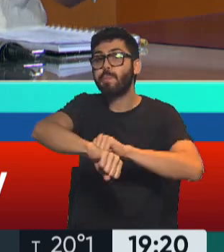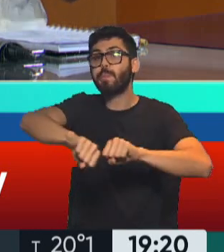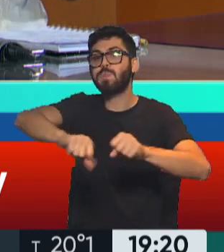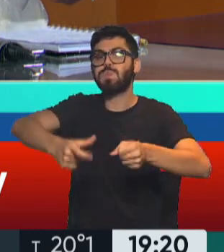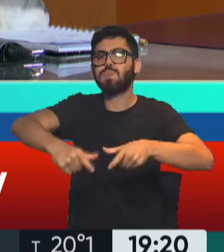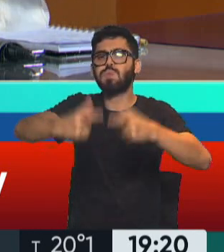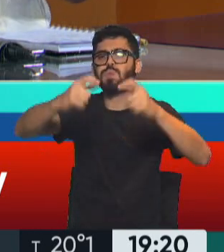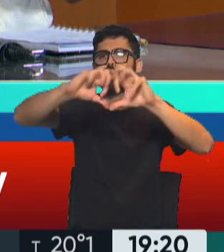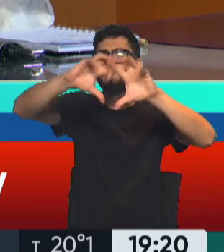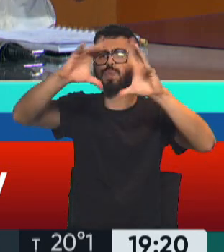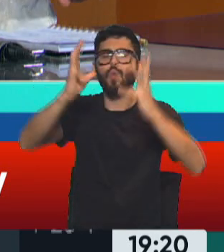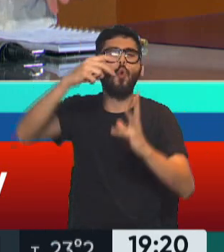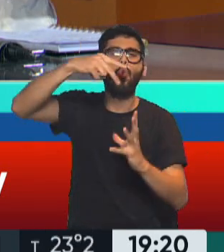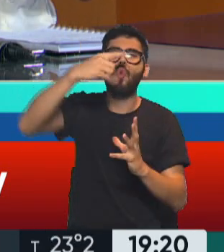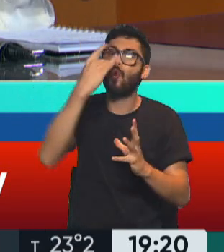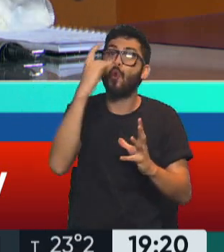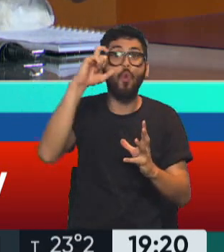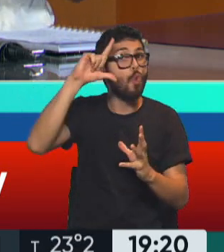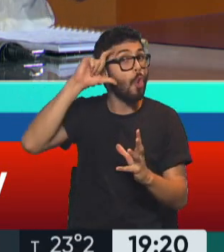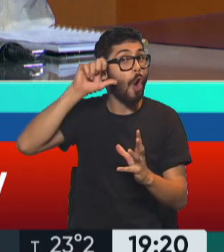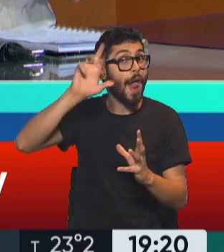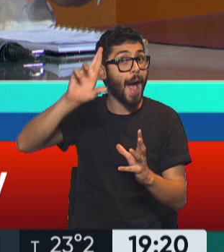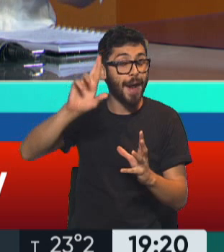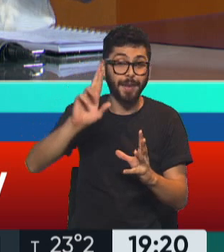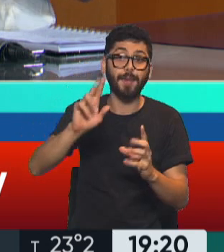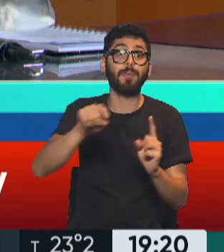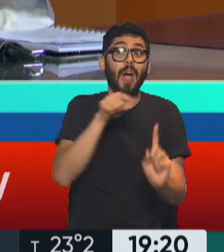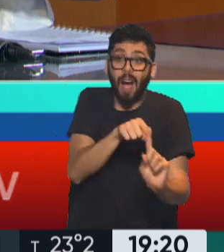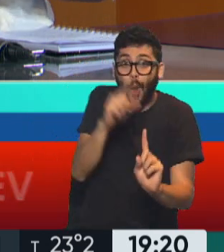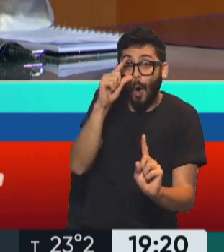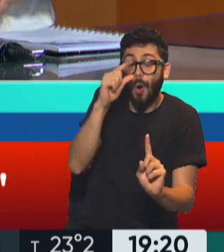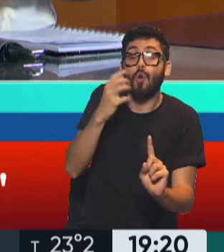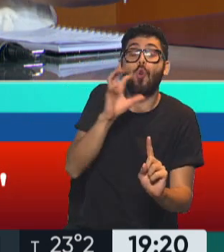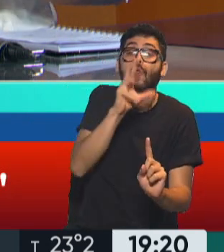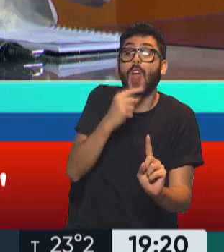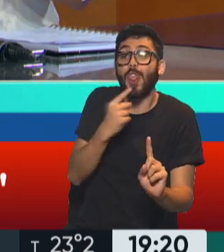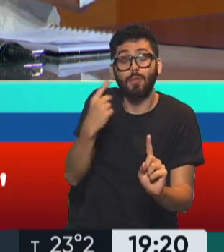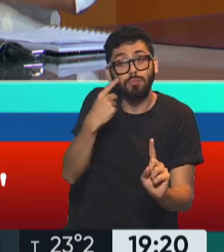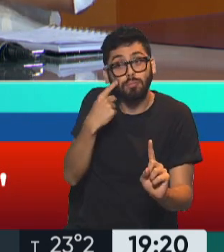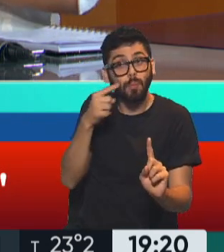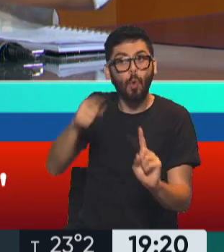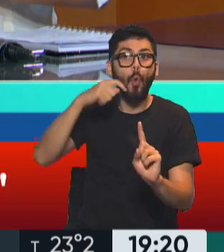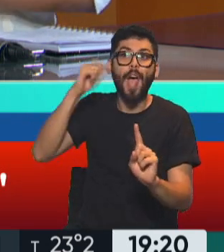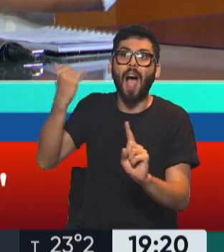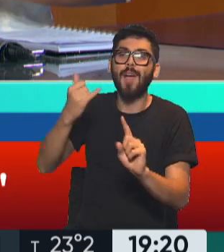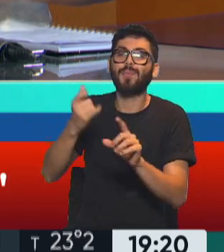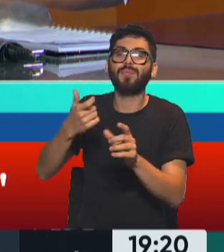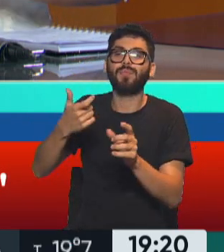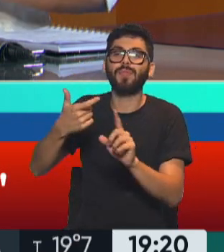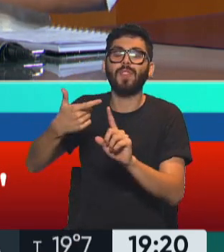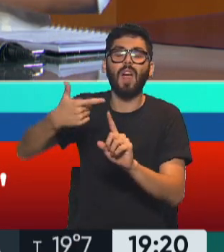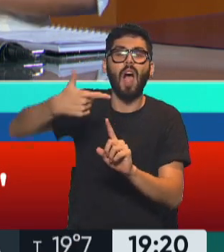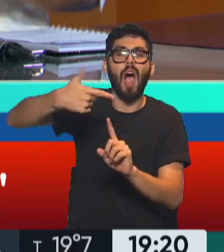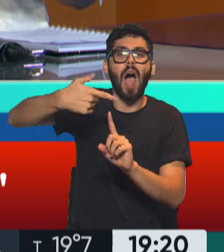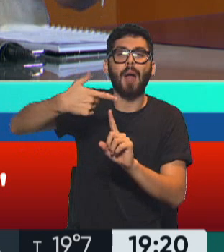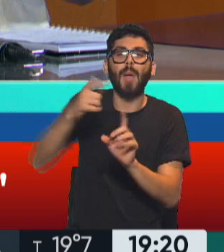están dispuestos a usar armas biológicas, ¿no? Estamos en ese contexto. Bueno, un Biden que respondió que si finalmente Rusia ataca con